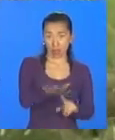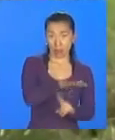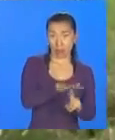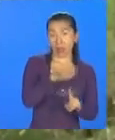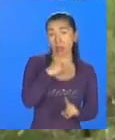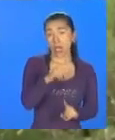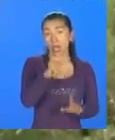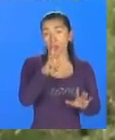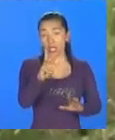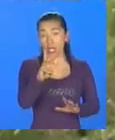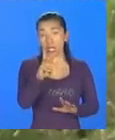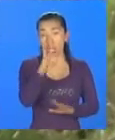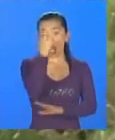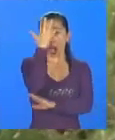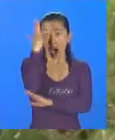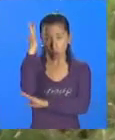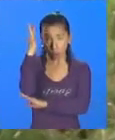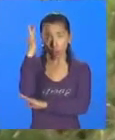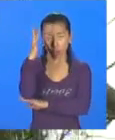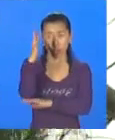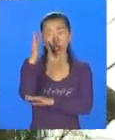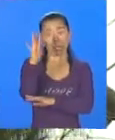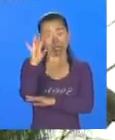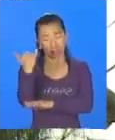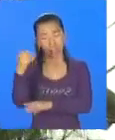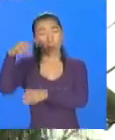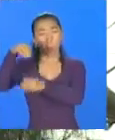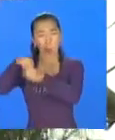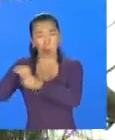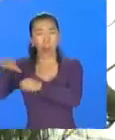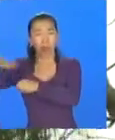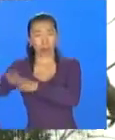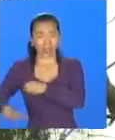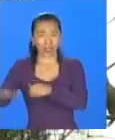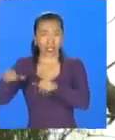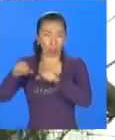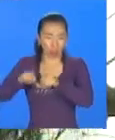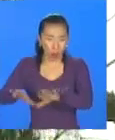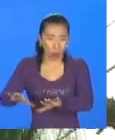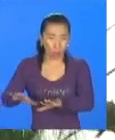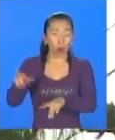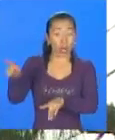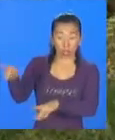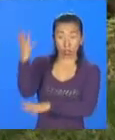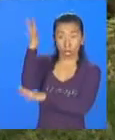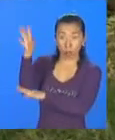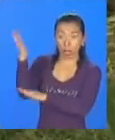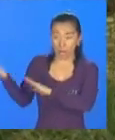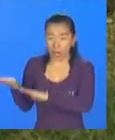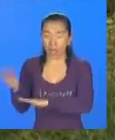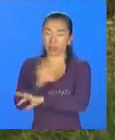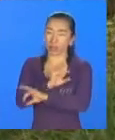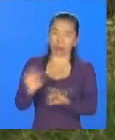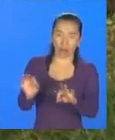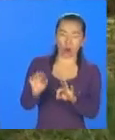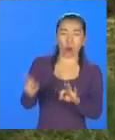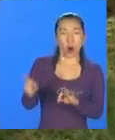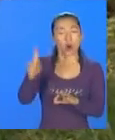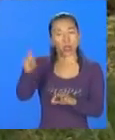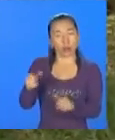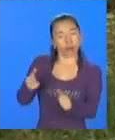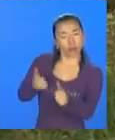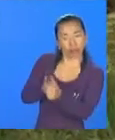los 8 árboles autorizados para talar sí pertenecen al espacio público, por tanto no serán intervenidos y se mantendrá el seguimiento y